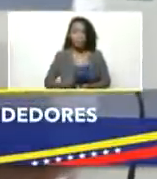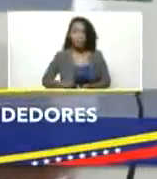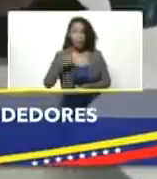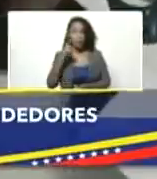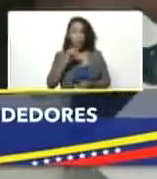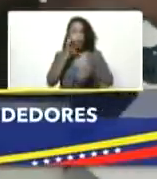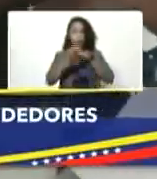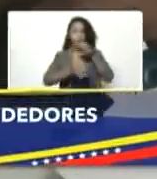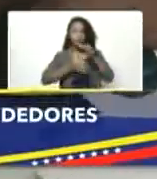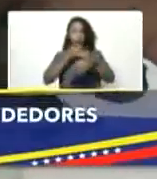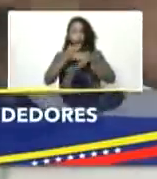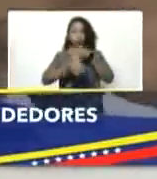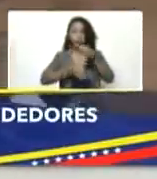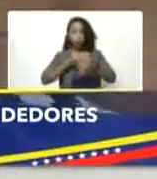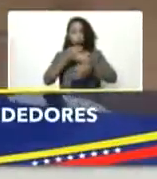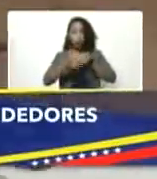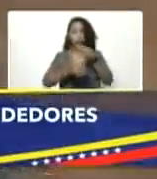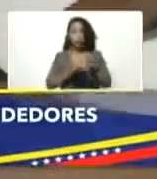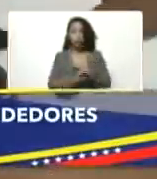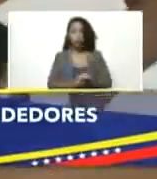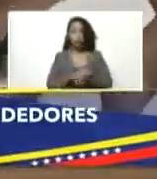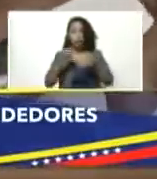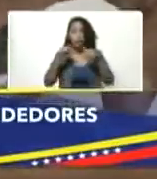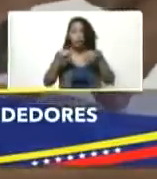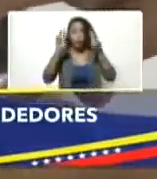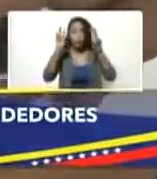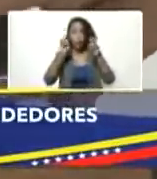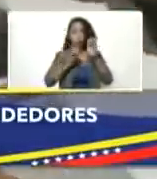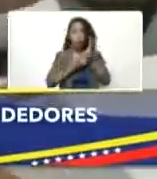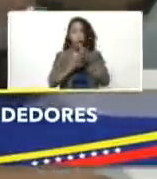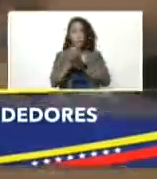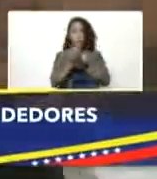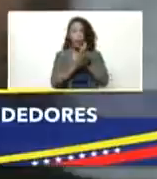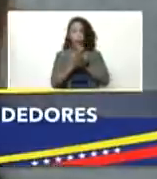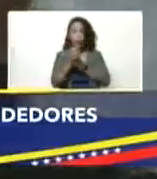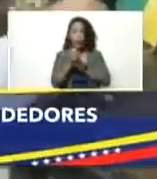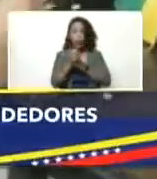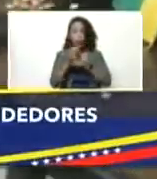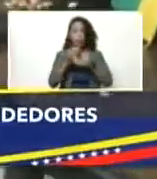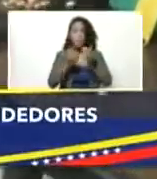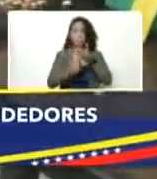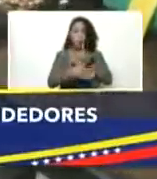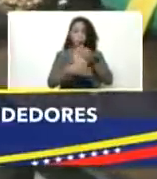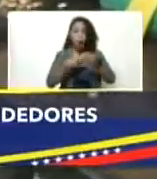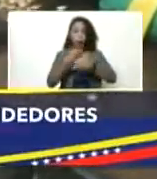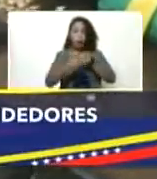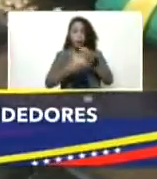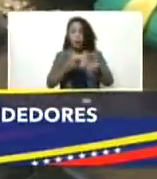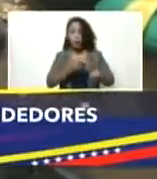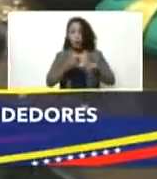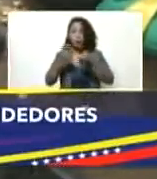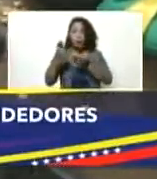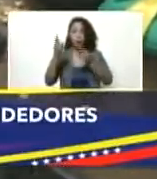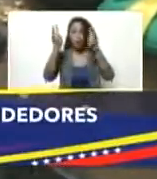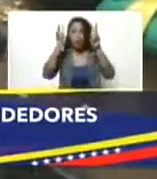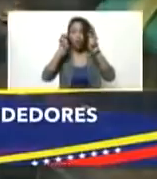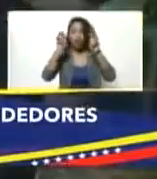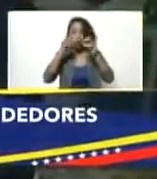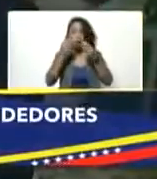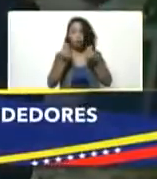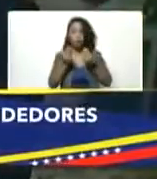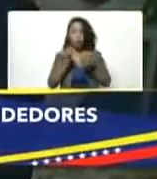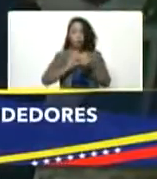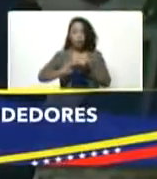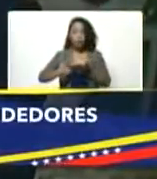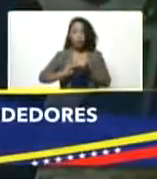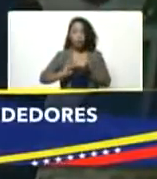comento que estos nuevos emprendimientos vamos a hacer y vamos a llevarlo hacia la nueva economía